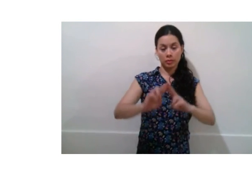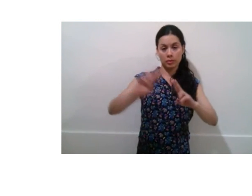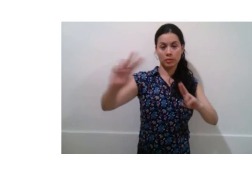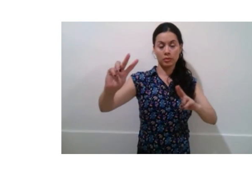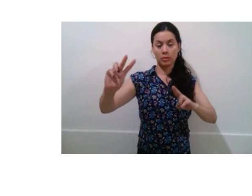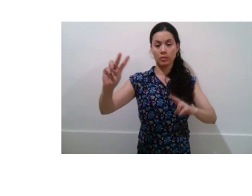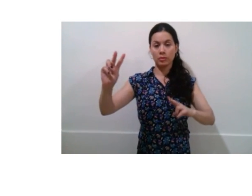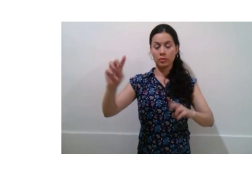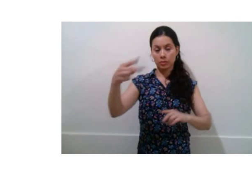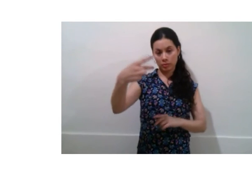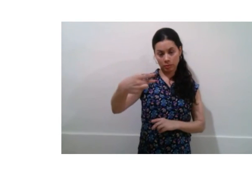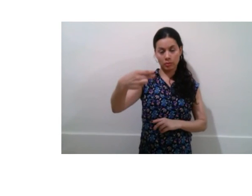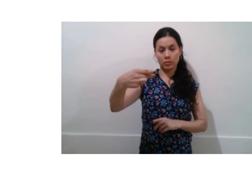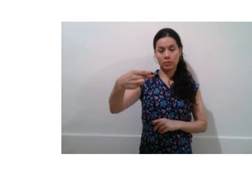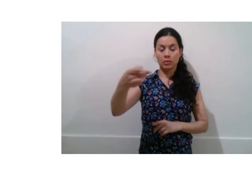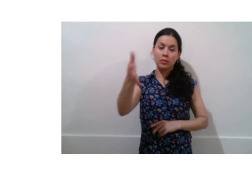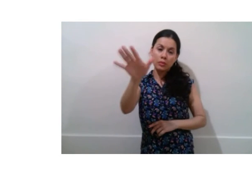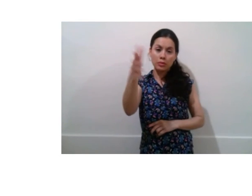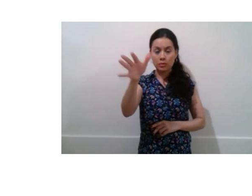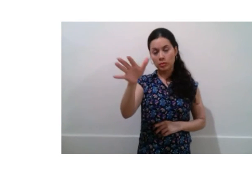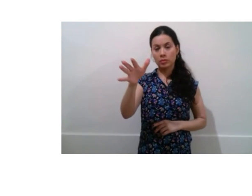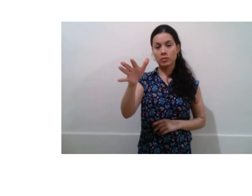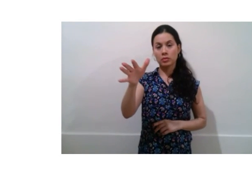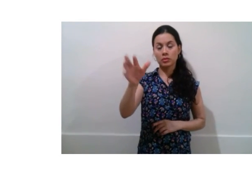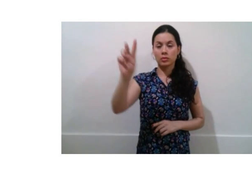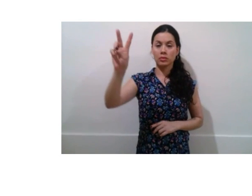Velocidad es igual a más o menos